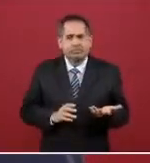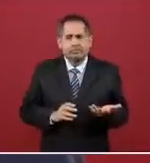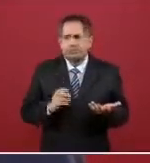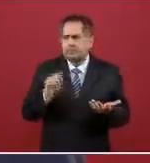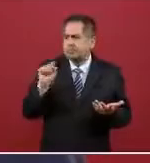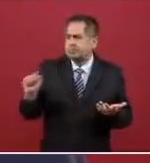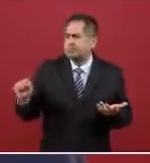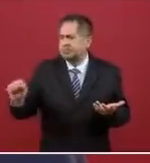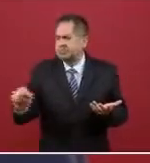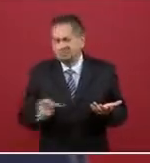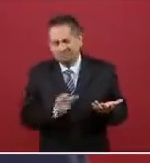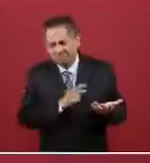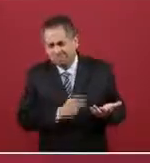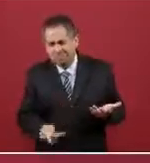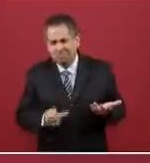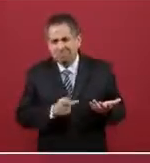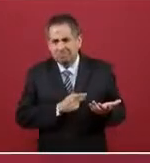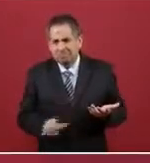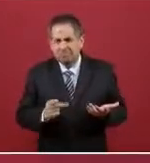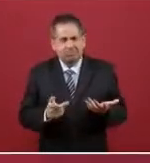tanta pobreza en el país.